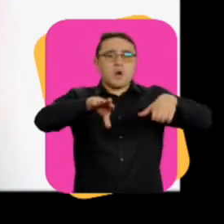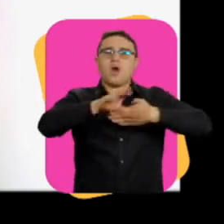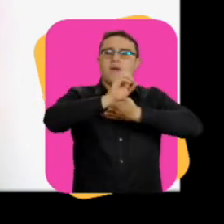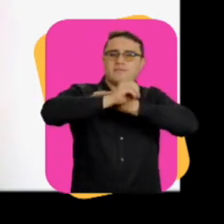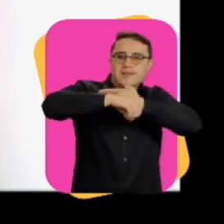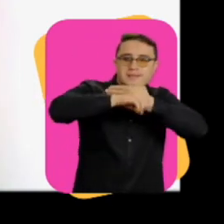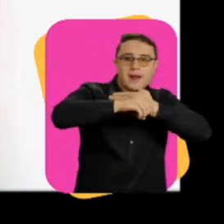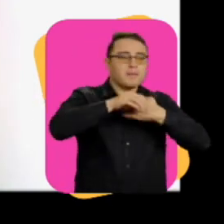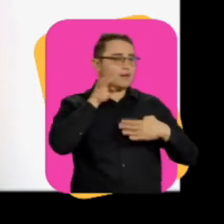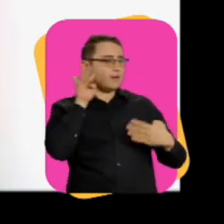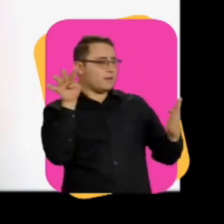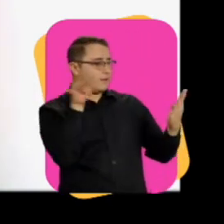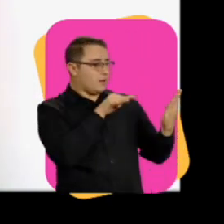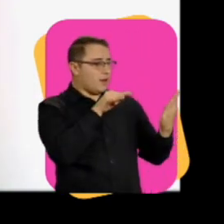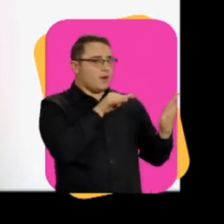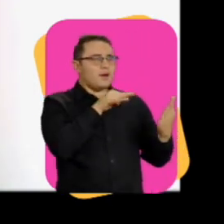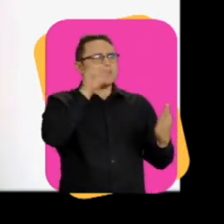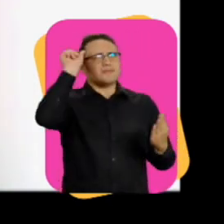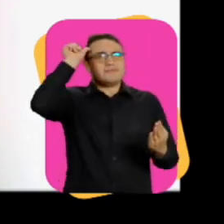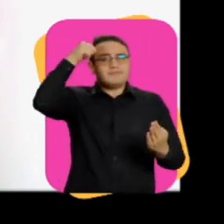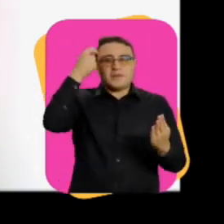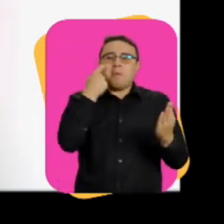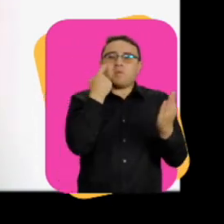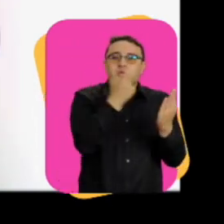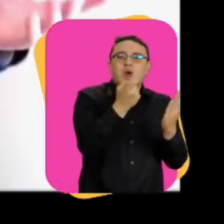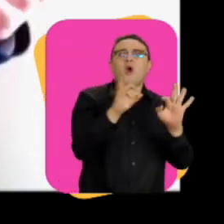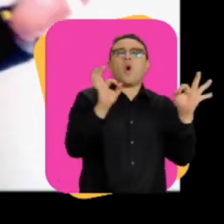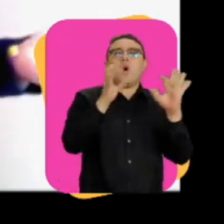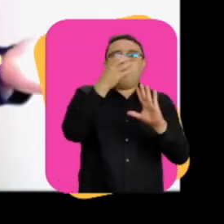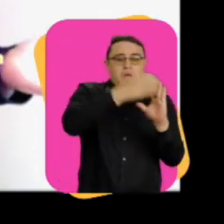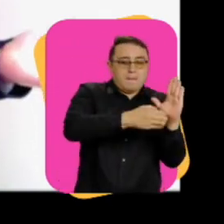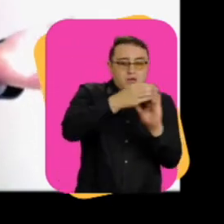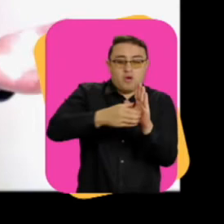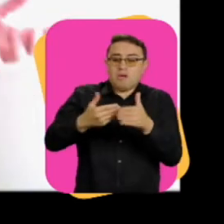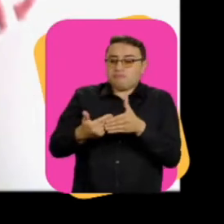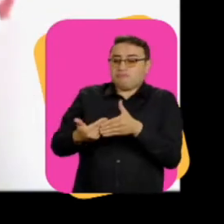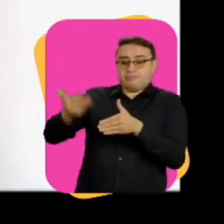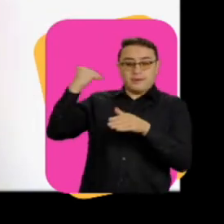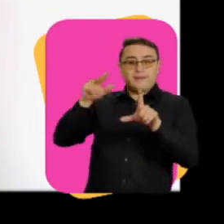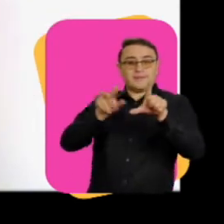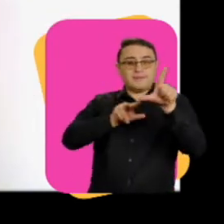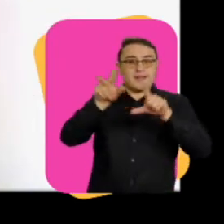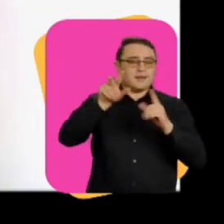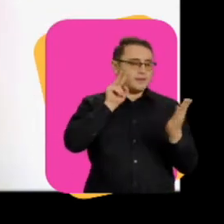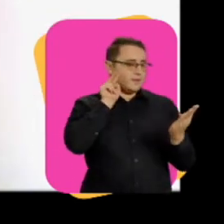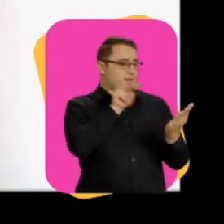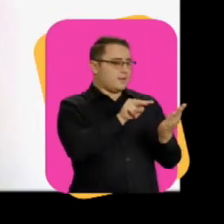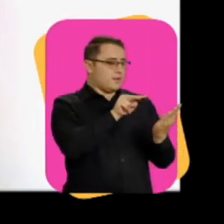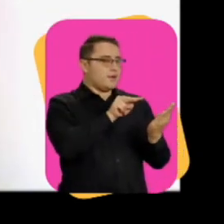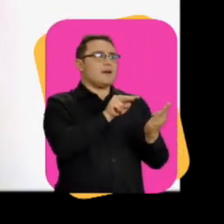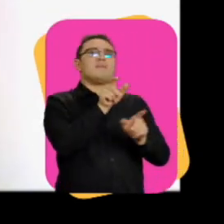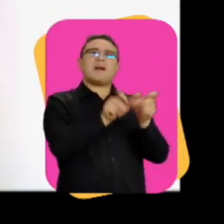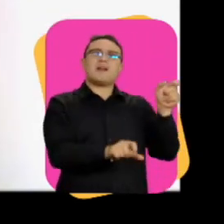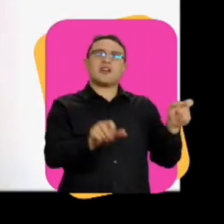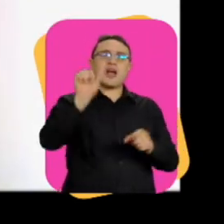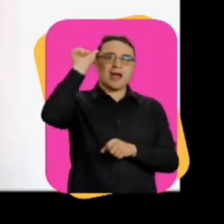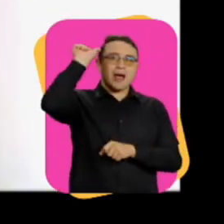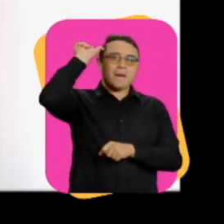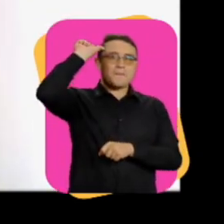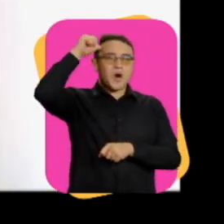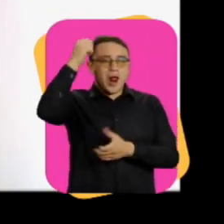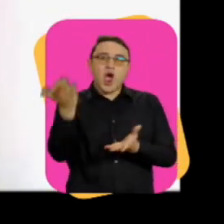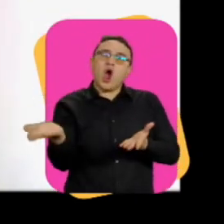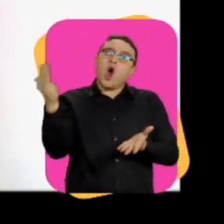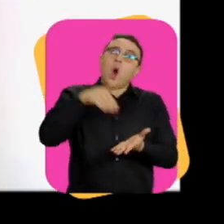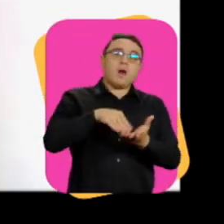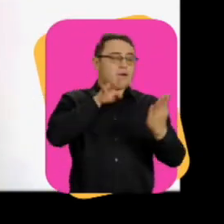y recordar. Y entonces, no sé, capítulos pasados de los años pasados del canal que le van a permitir a la gente volver a verlos